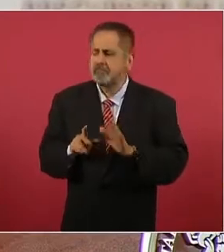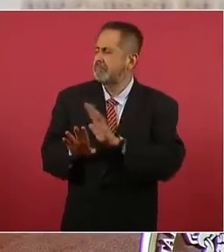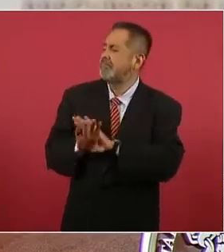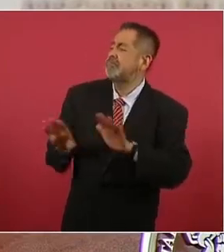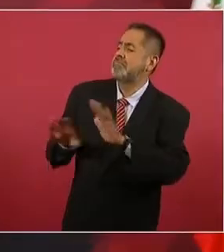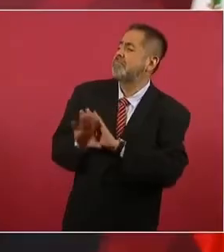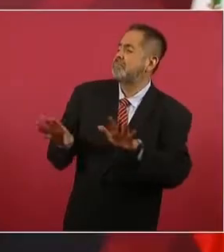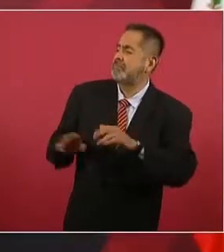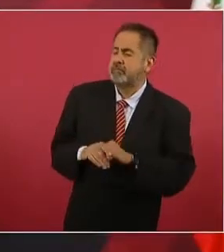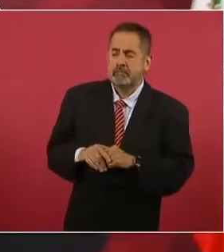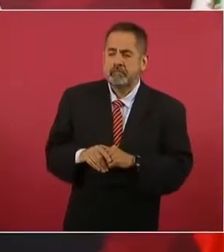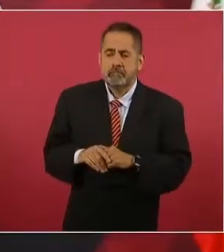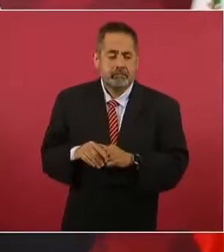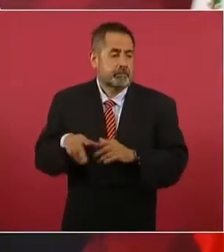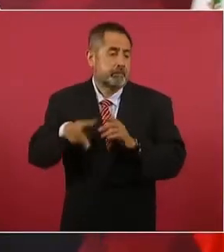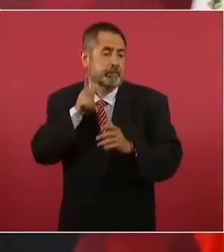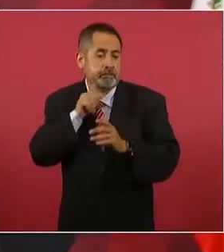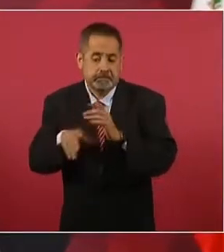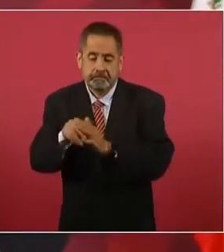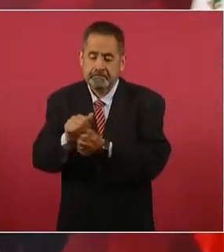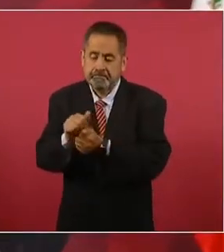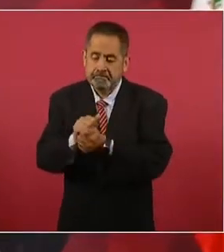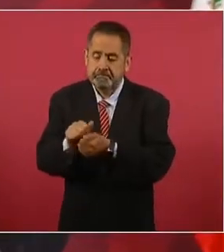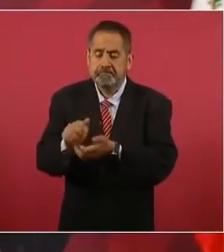ni en refinación?